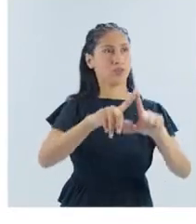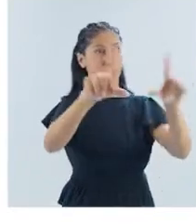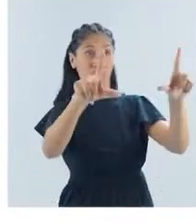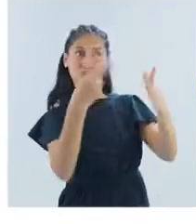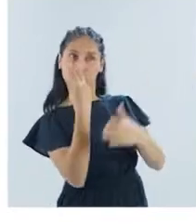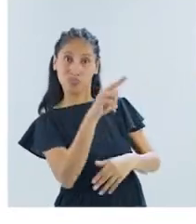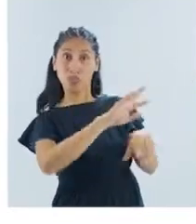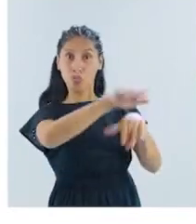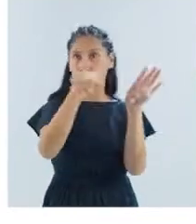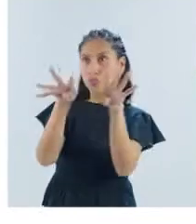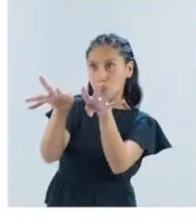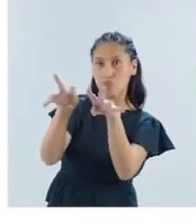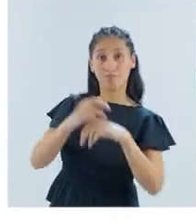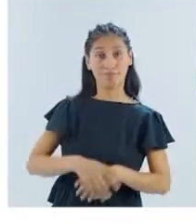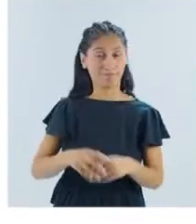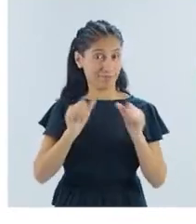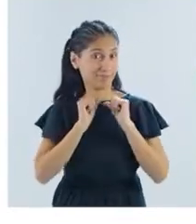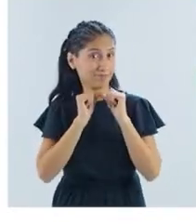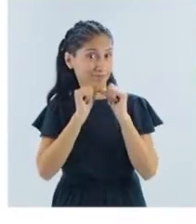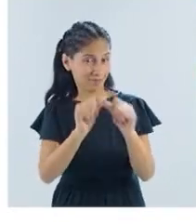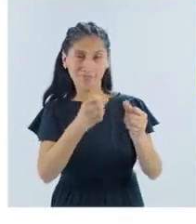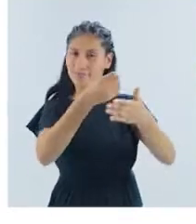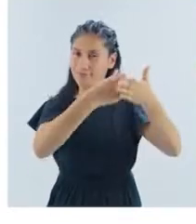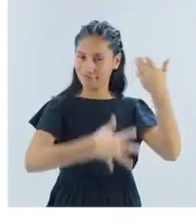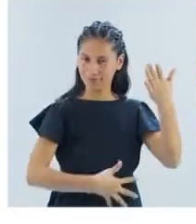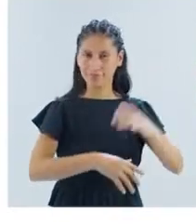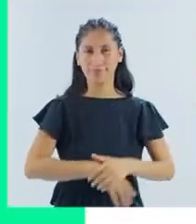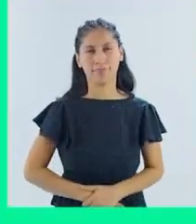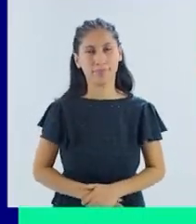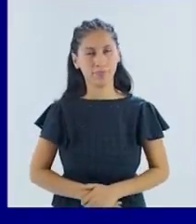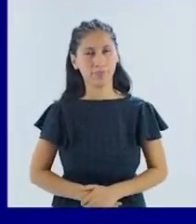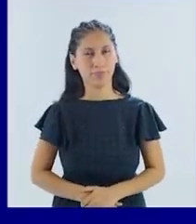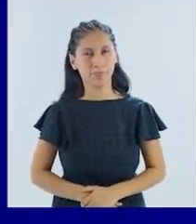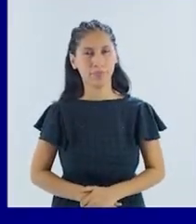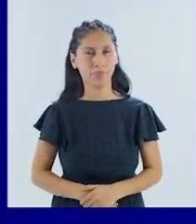noticia. Bueno, continuemos con los tipos de texto.